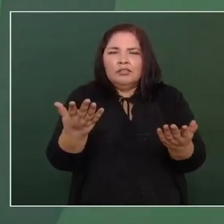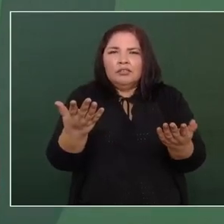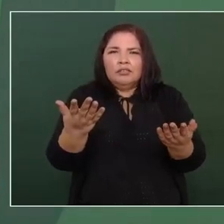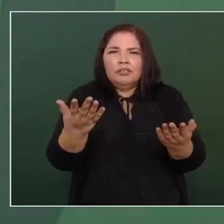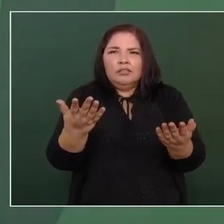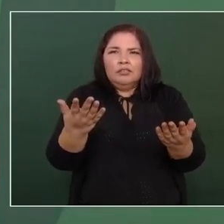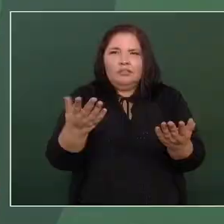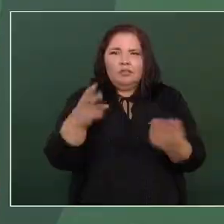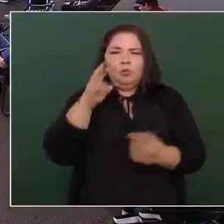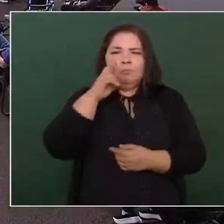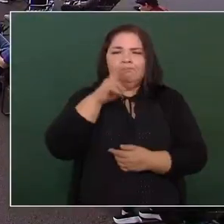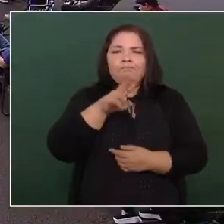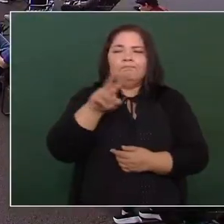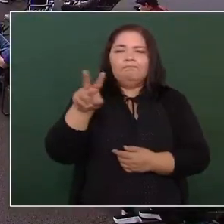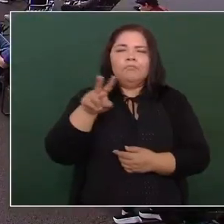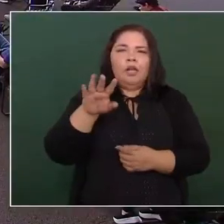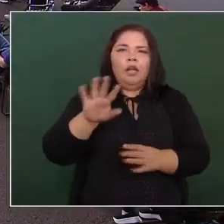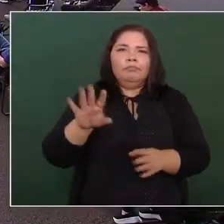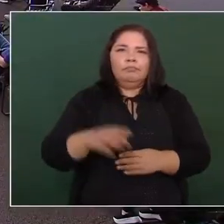viendo.